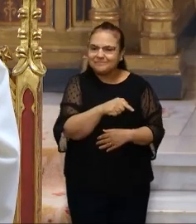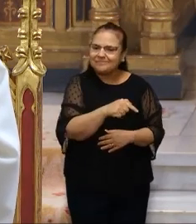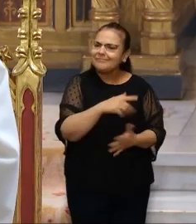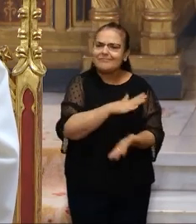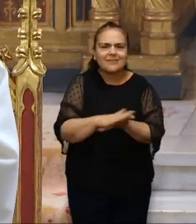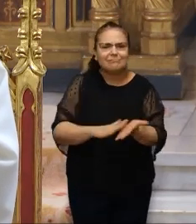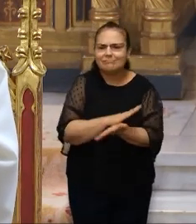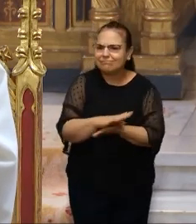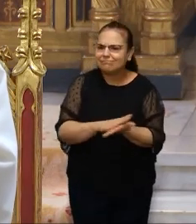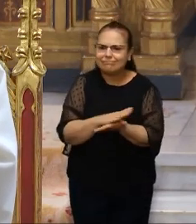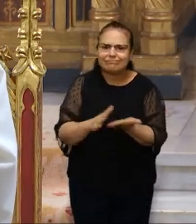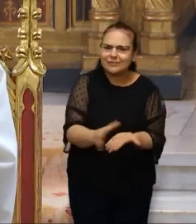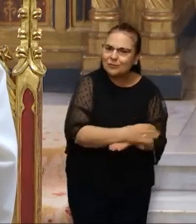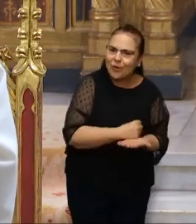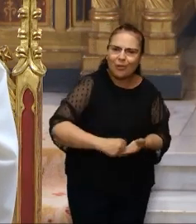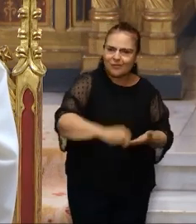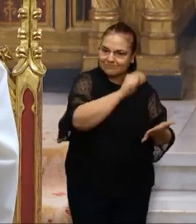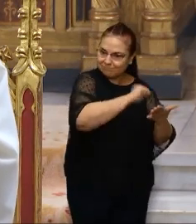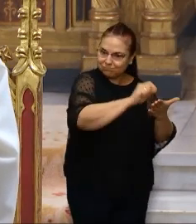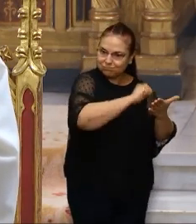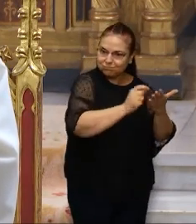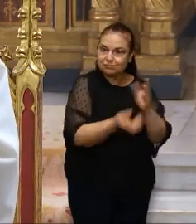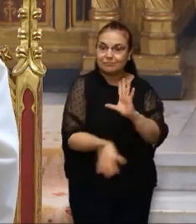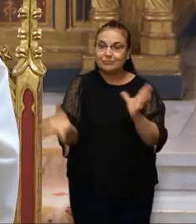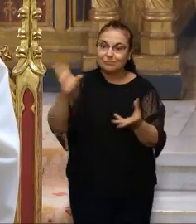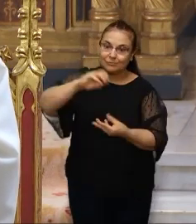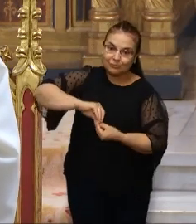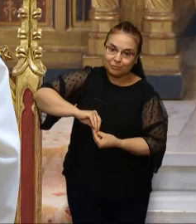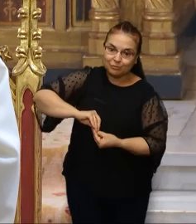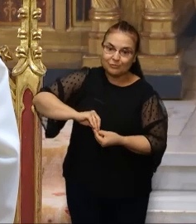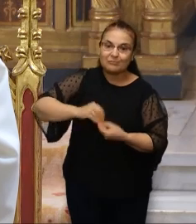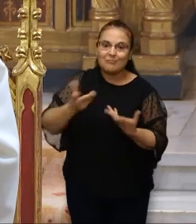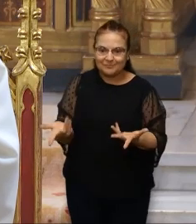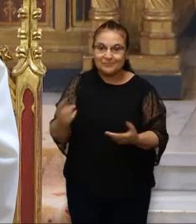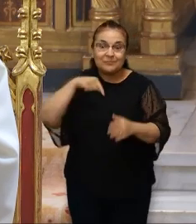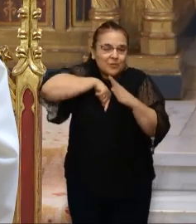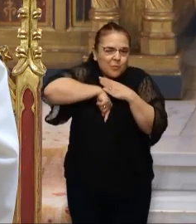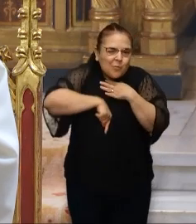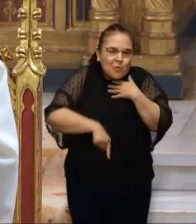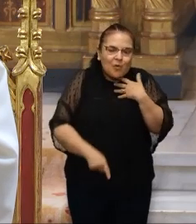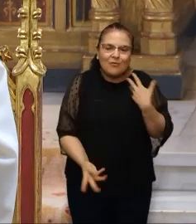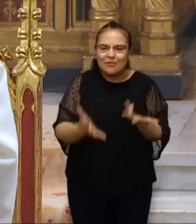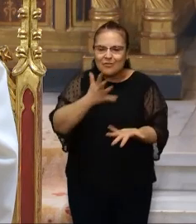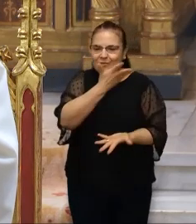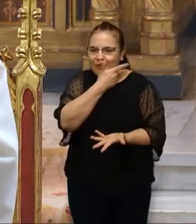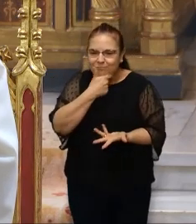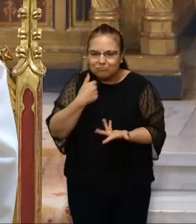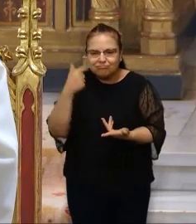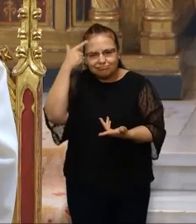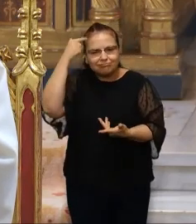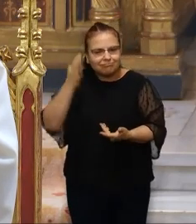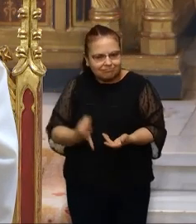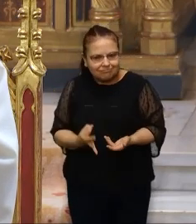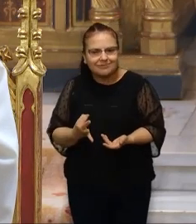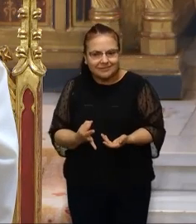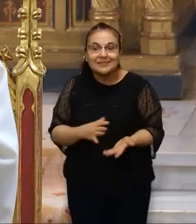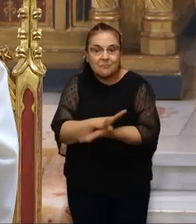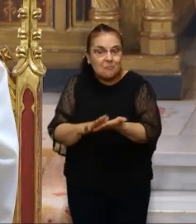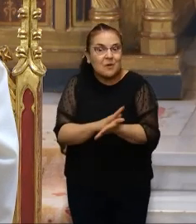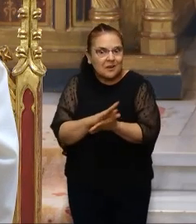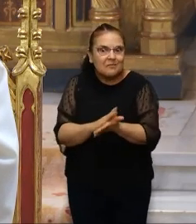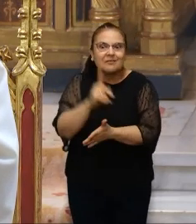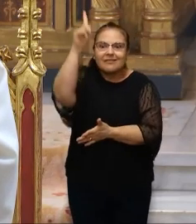las sagradas escrituras. Por su profundo conocimiento de la palabra de Dios y sus